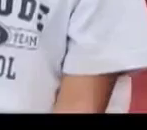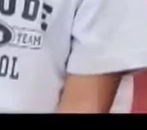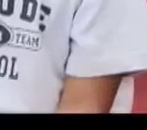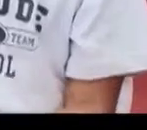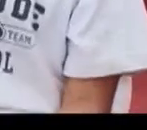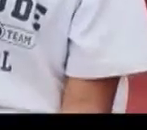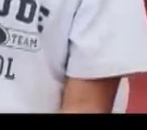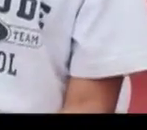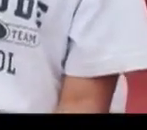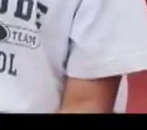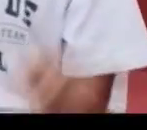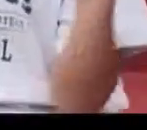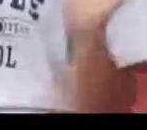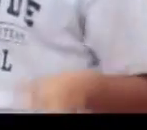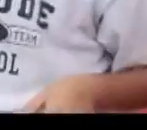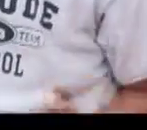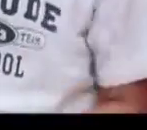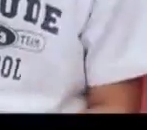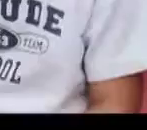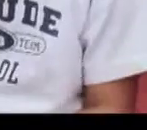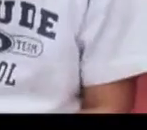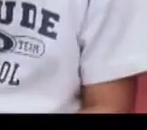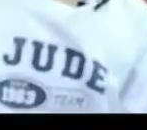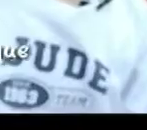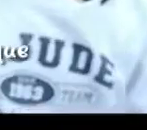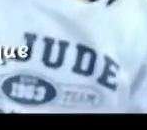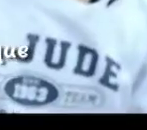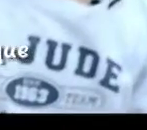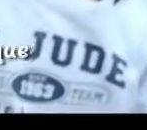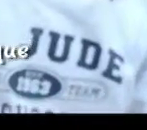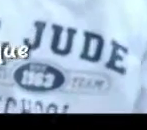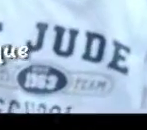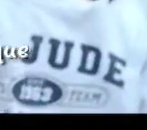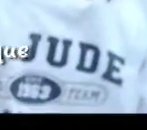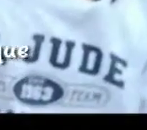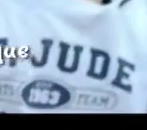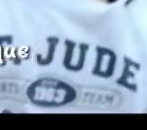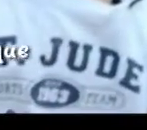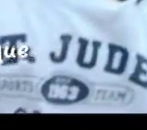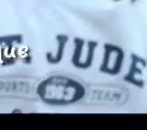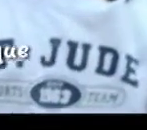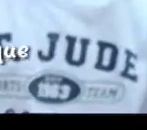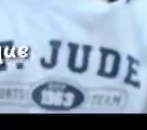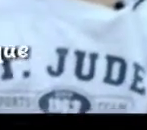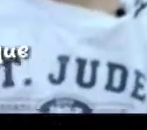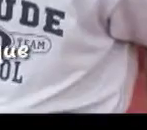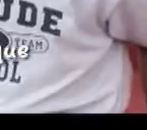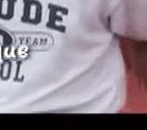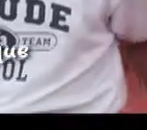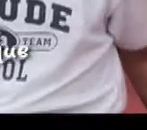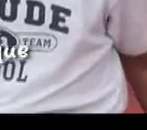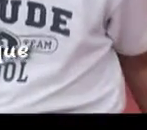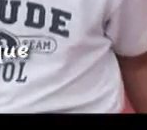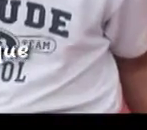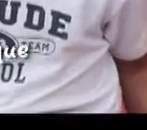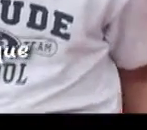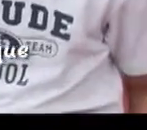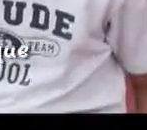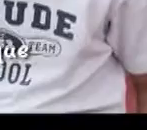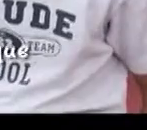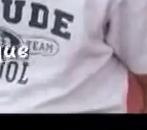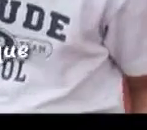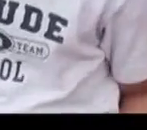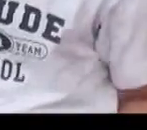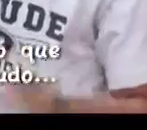salón. Y la alzaron y la tiraron. Dice que se sintió muy bien porque ese fue el primer